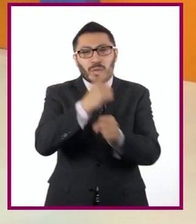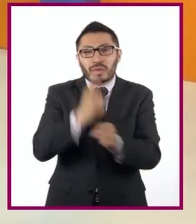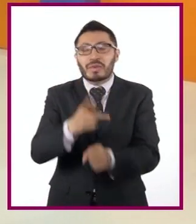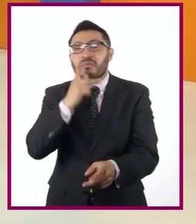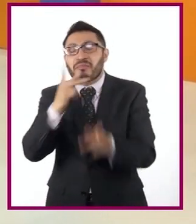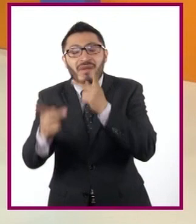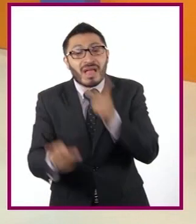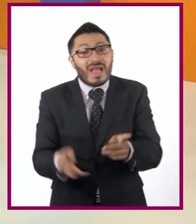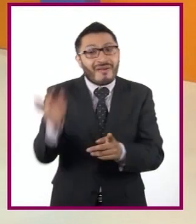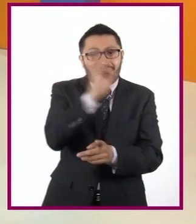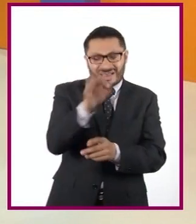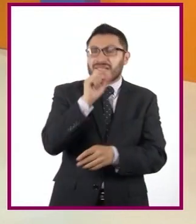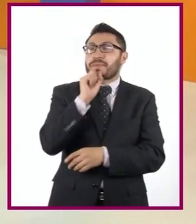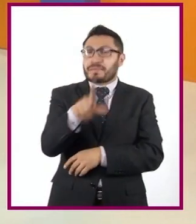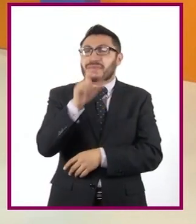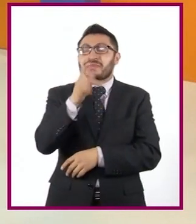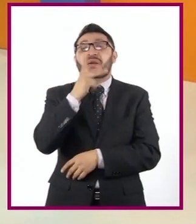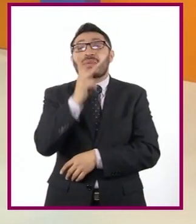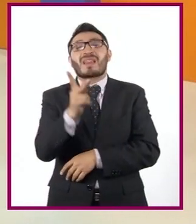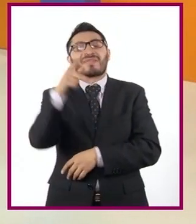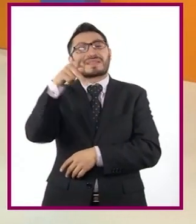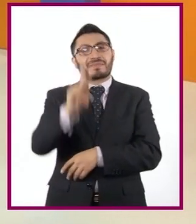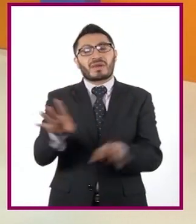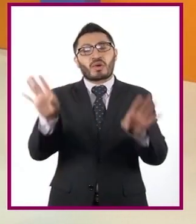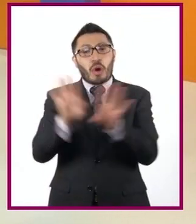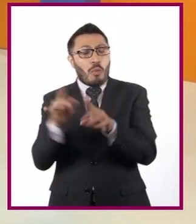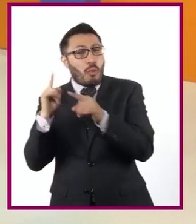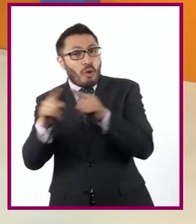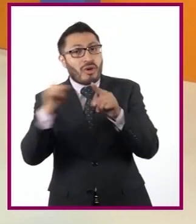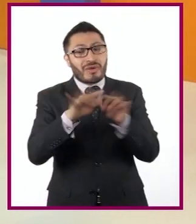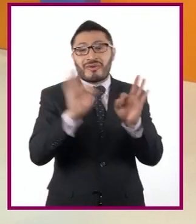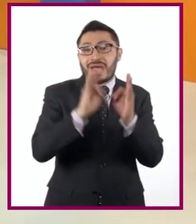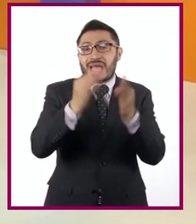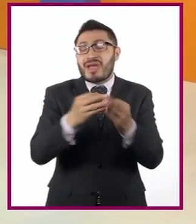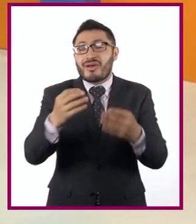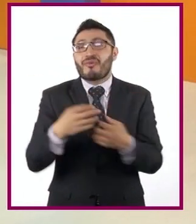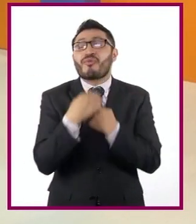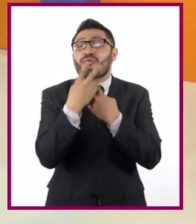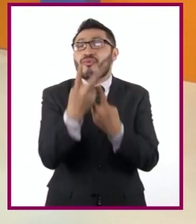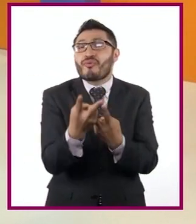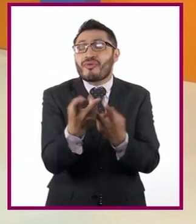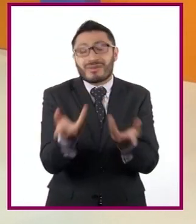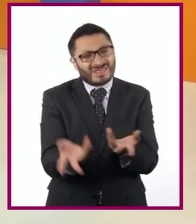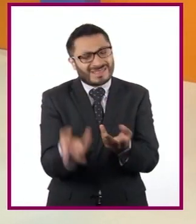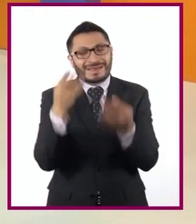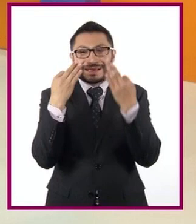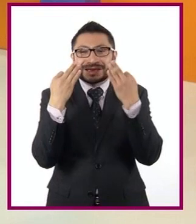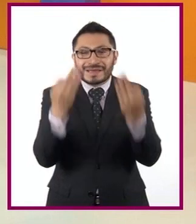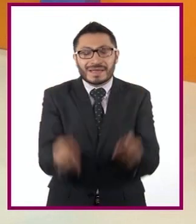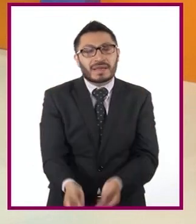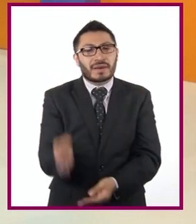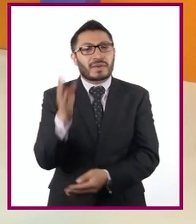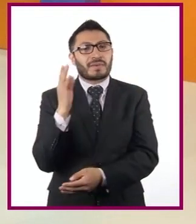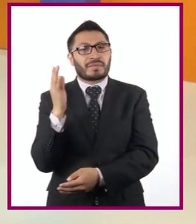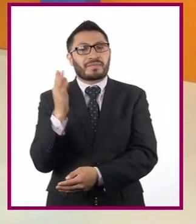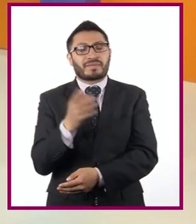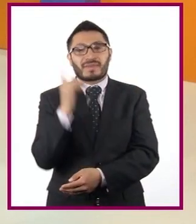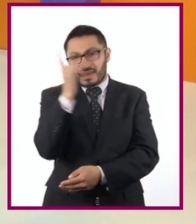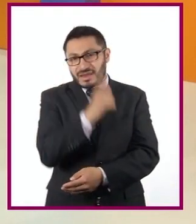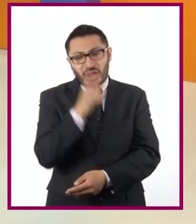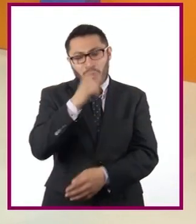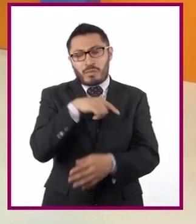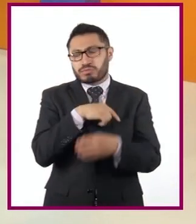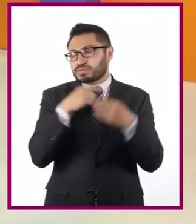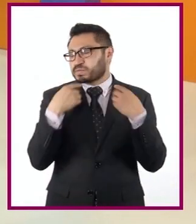que, aunque son las mismas, tienen otra entonación? Como observamos, nuestra lengua materna es extensa